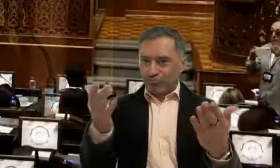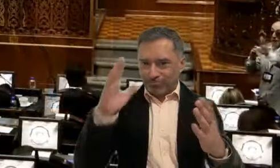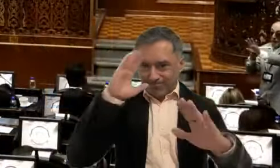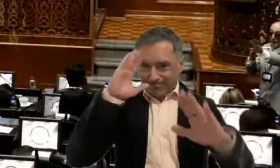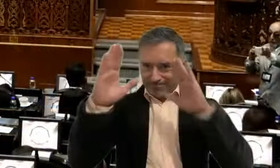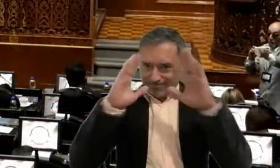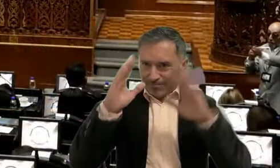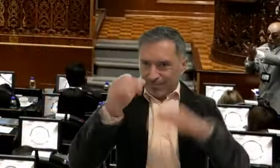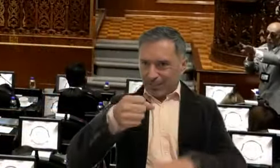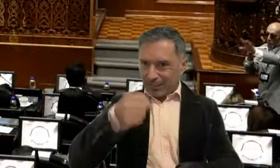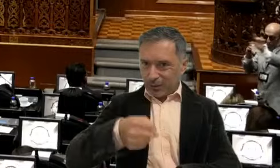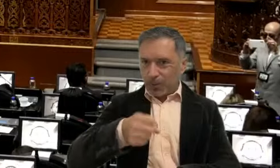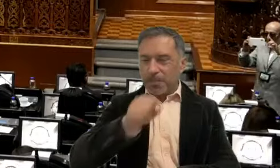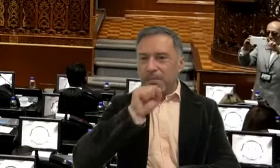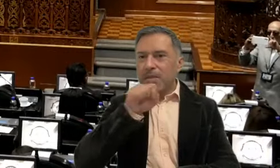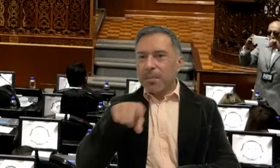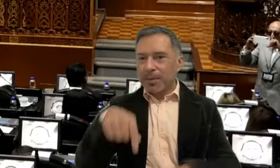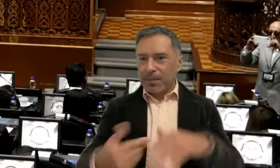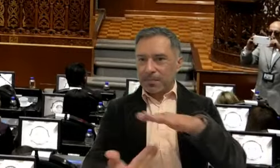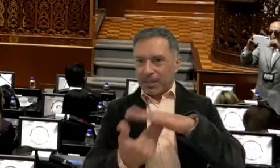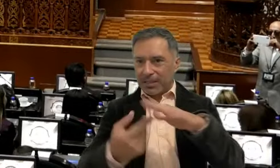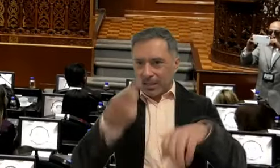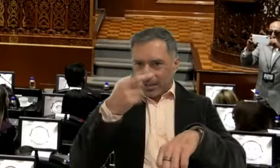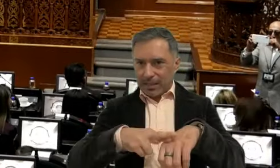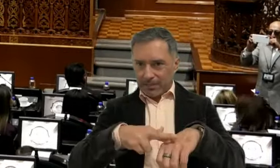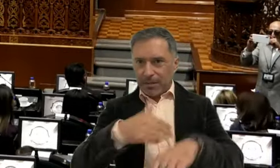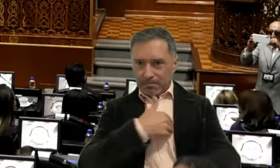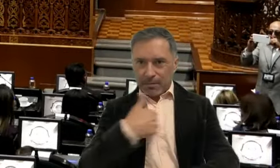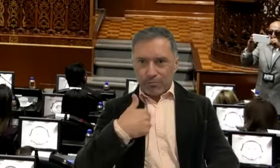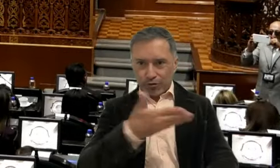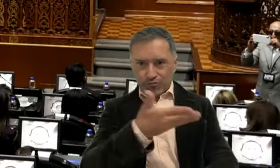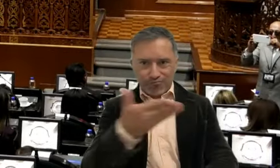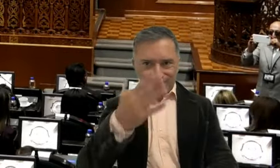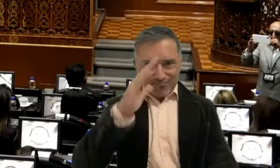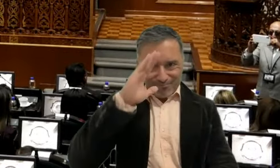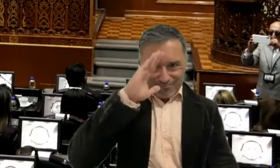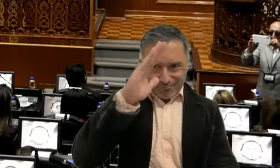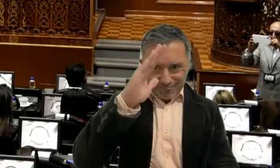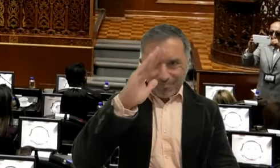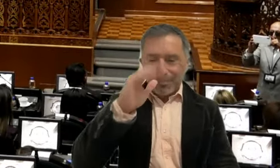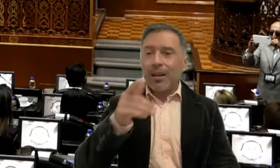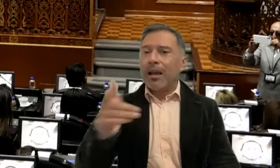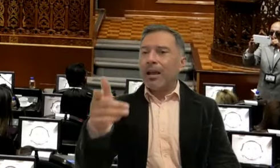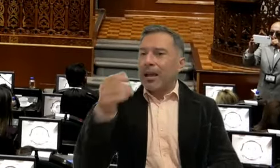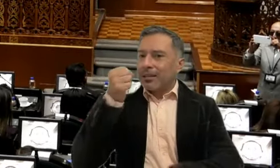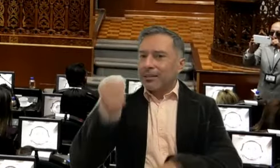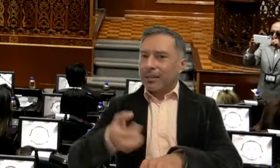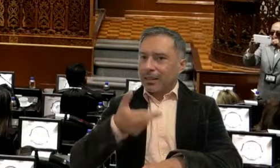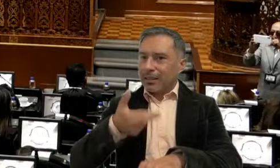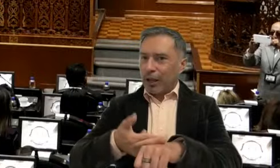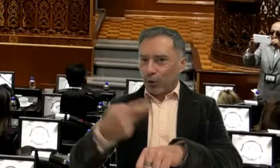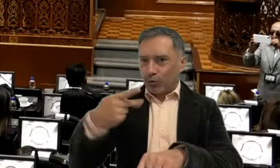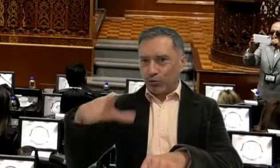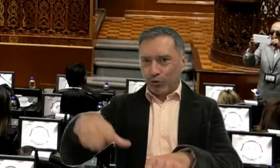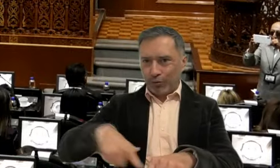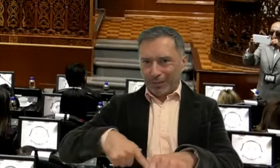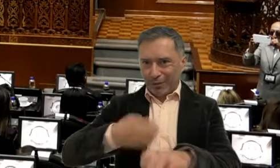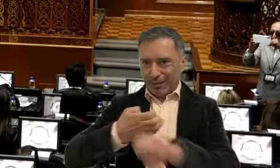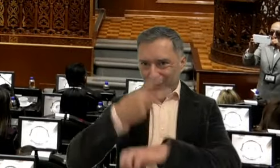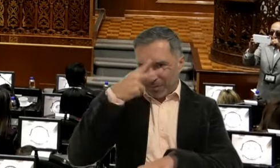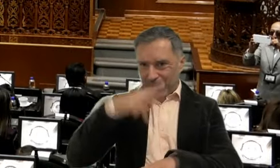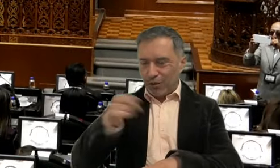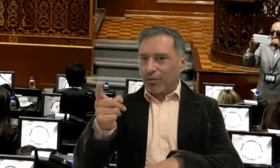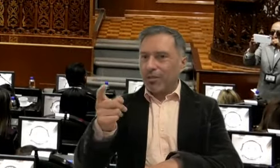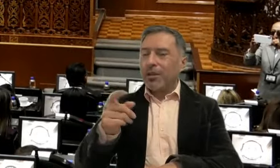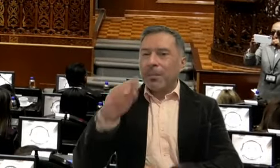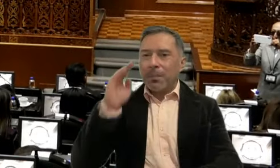los integrantes de la mesa directiva. Sea usted bienvenido, señor secretario de Gobierno, maestro Horacio